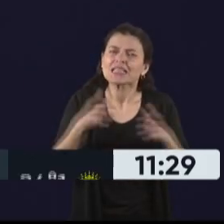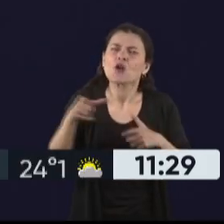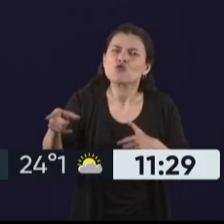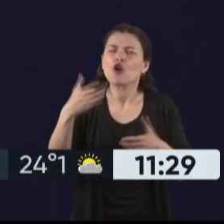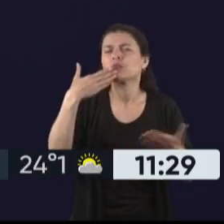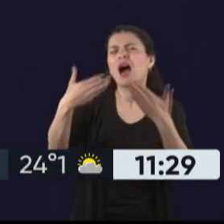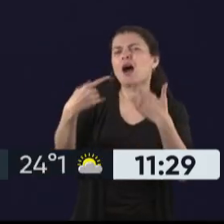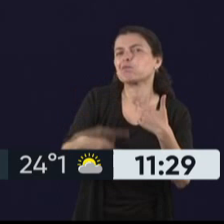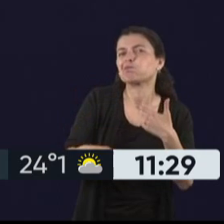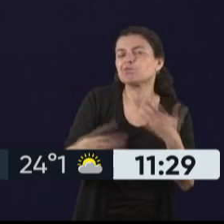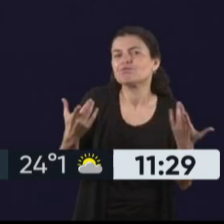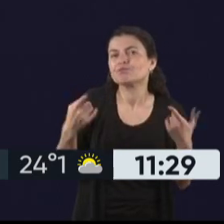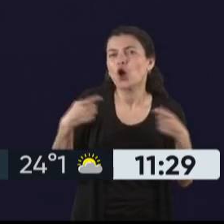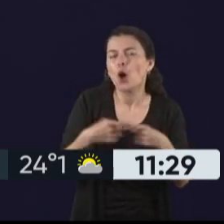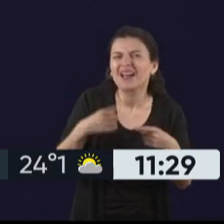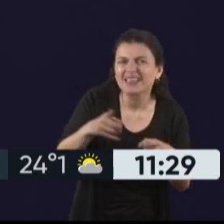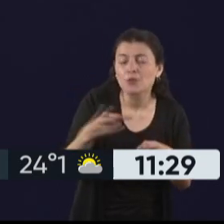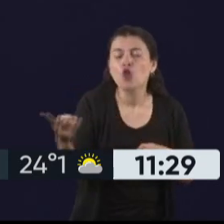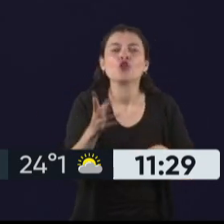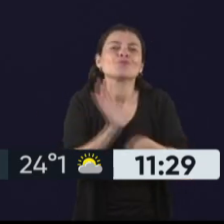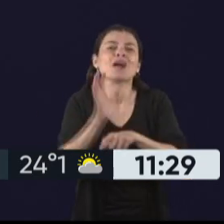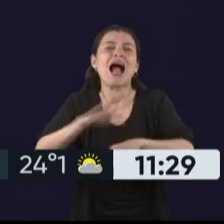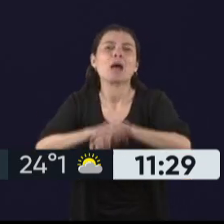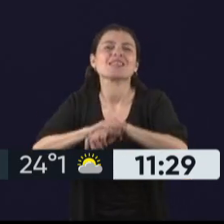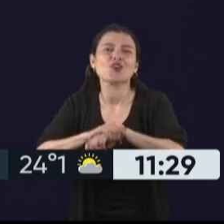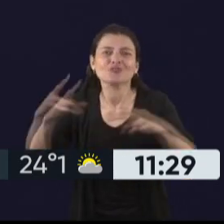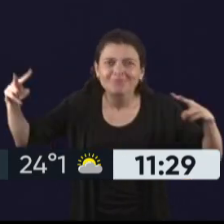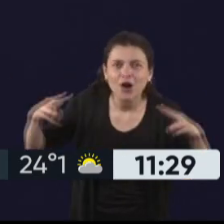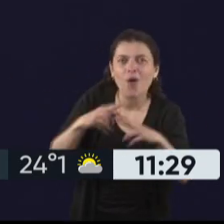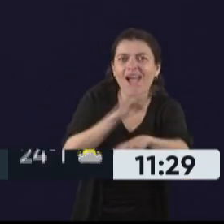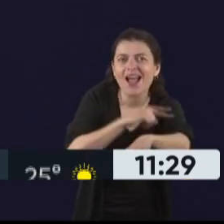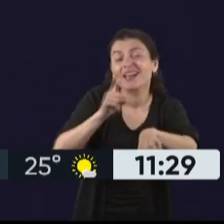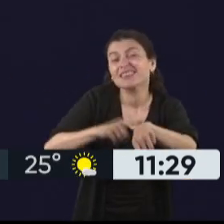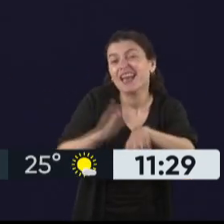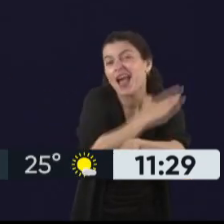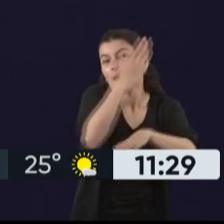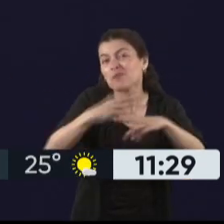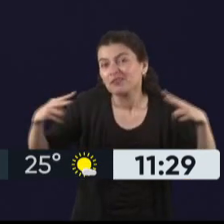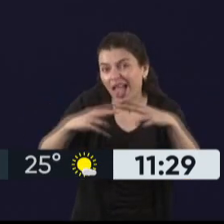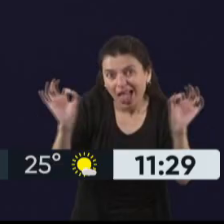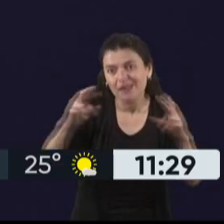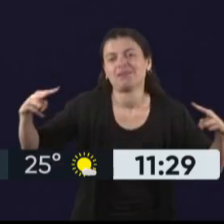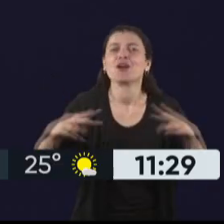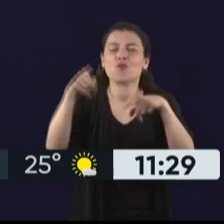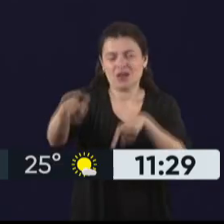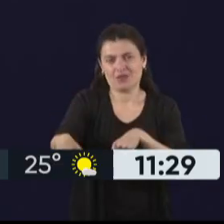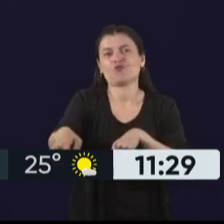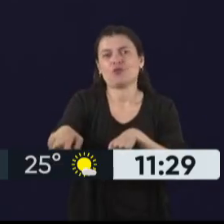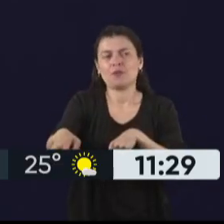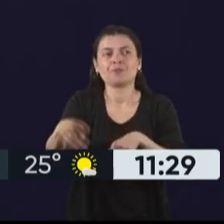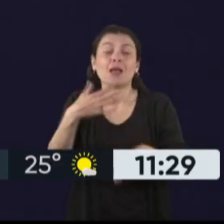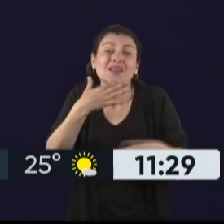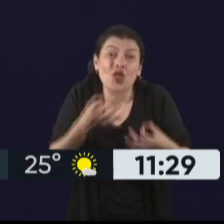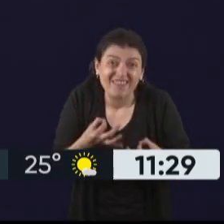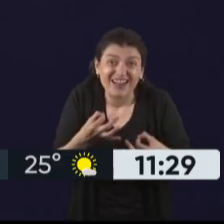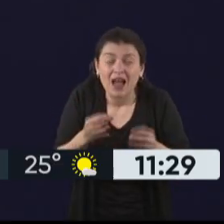esa charla fue en carácter de dos amigos y fue de carácter prácticamente, más allá de algún trascendido, fue una charla